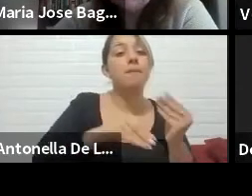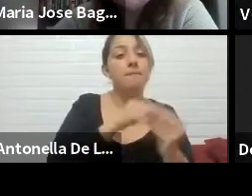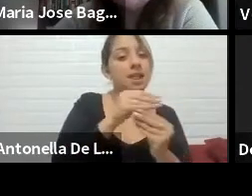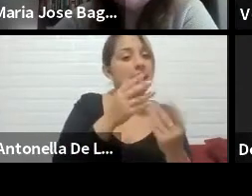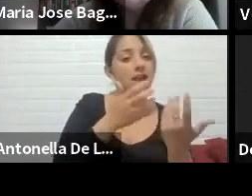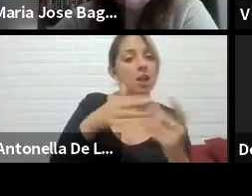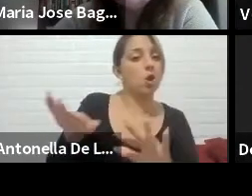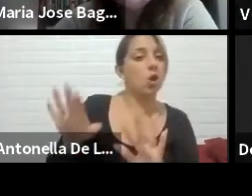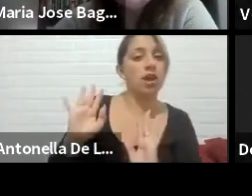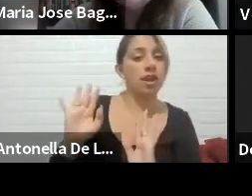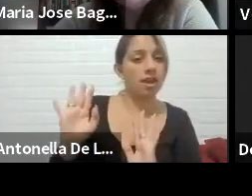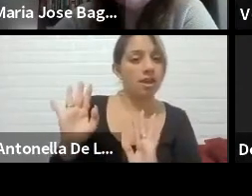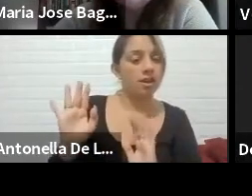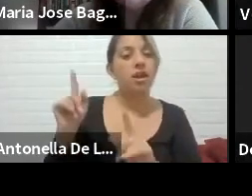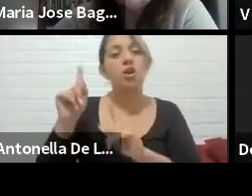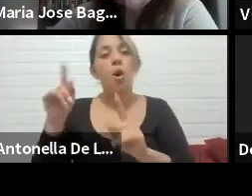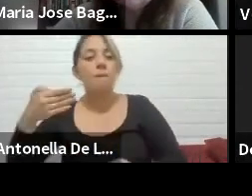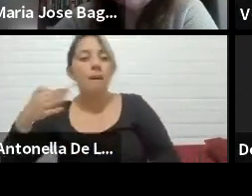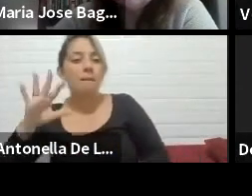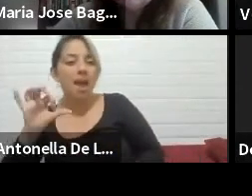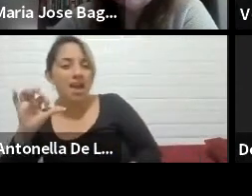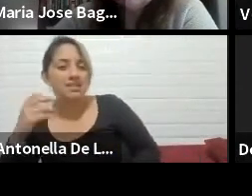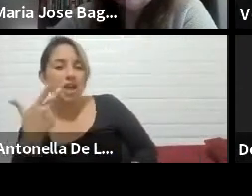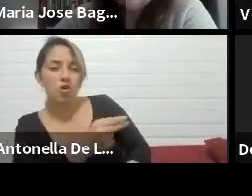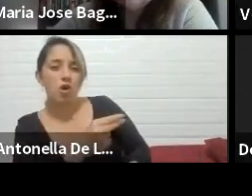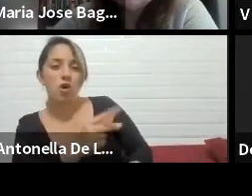rechazado, no que la prestación haya rechazado